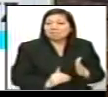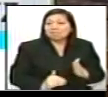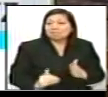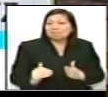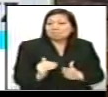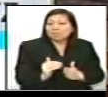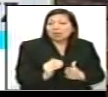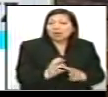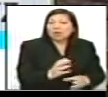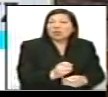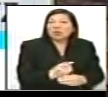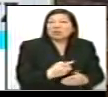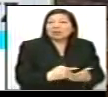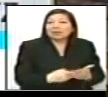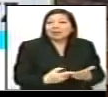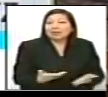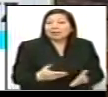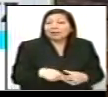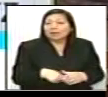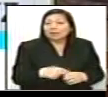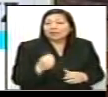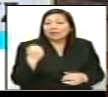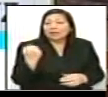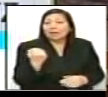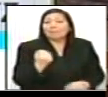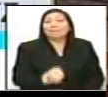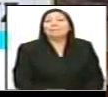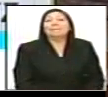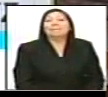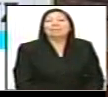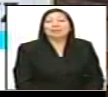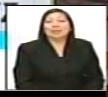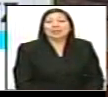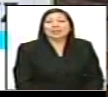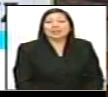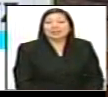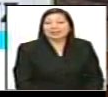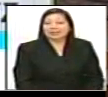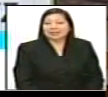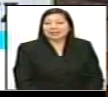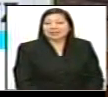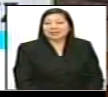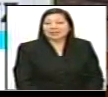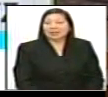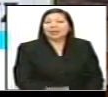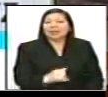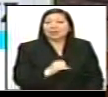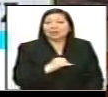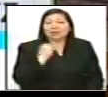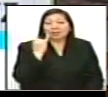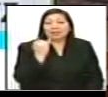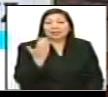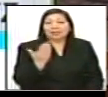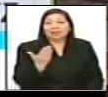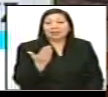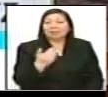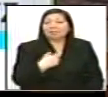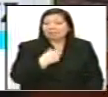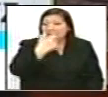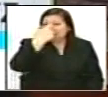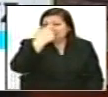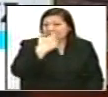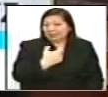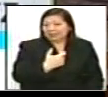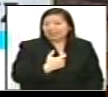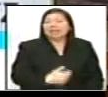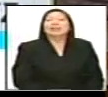exclusión en la toma de decisiones, la exclusión en el poder. Entonces, Yo soy de la idea, ya personal, a